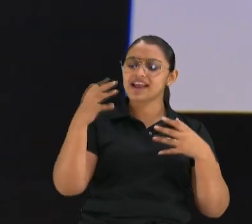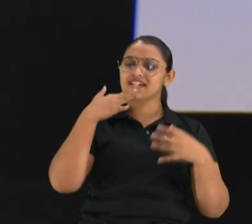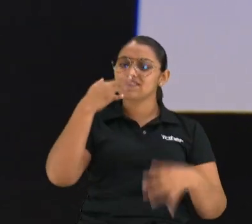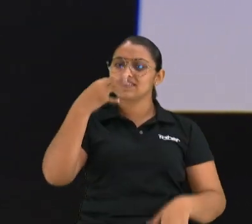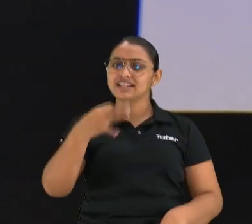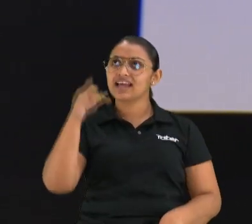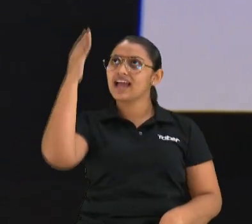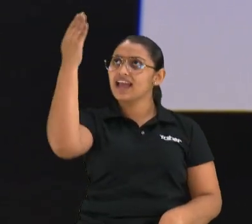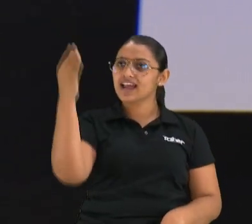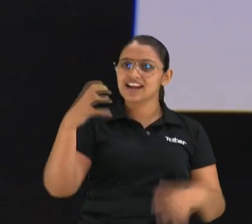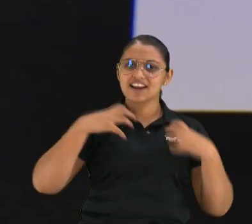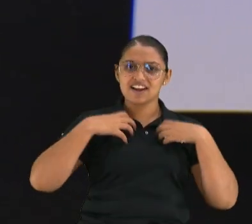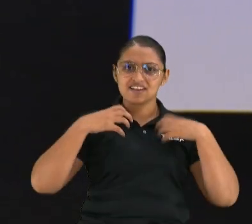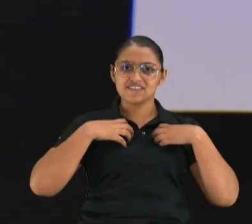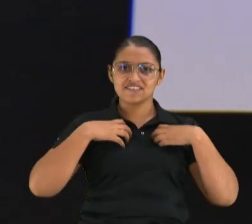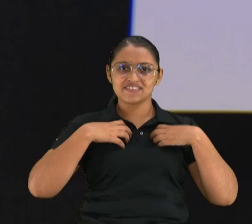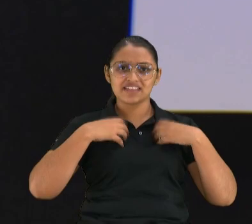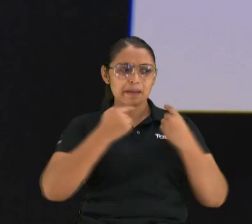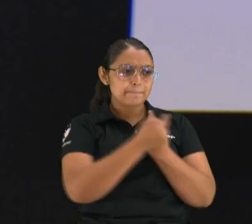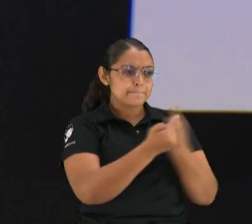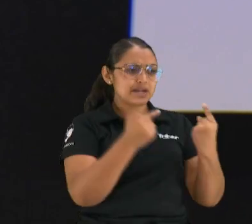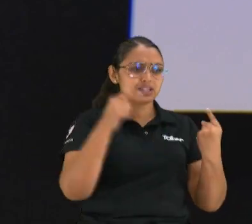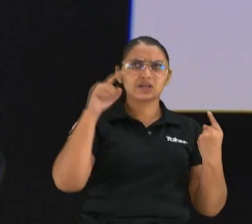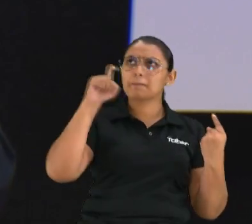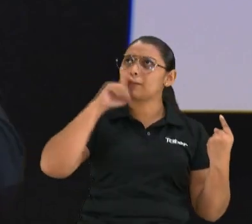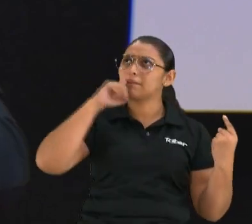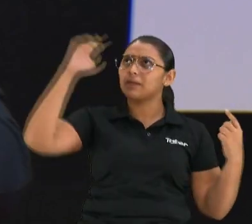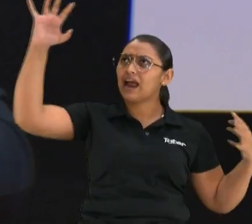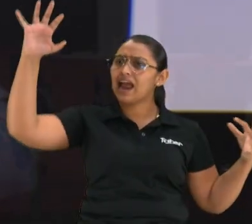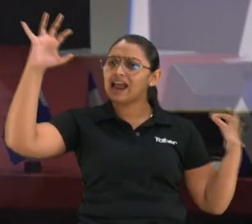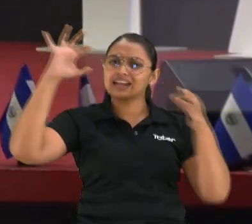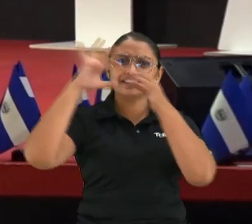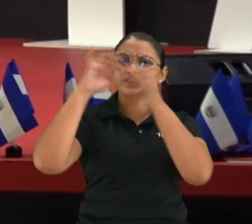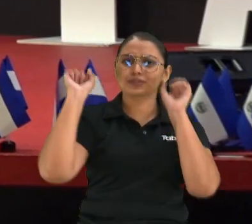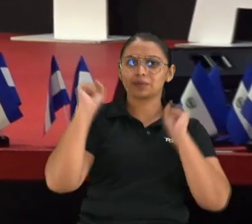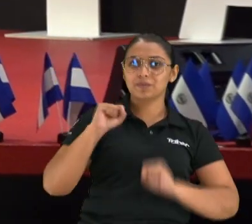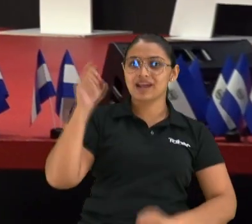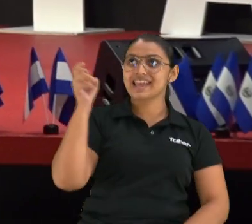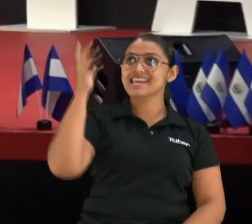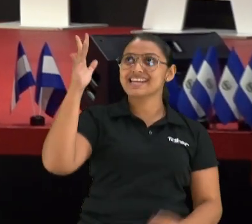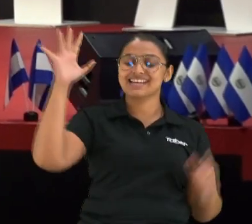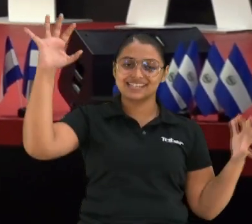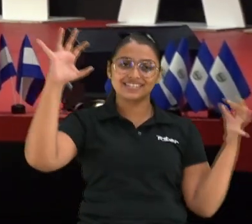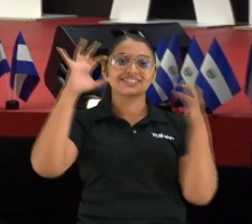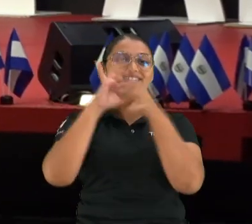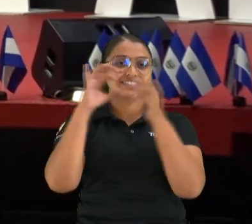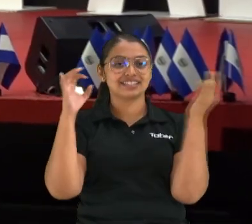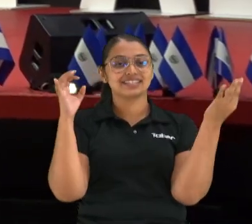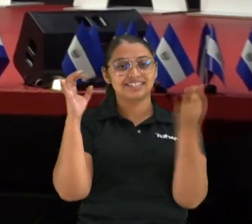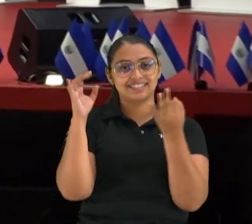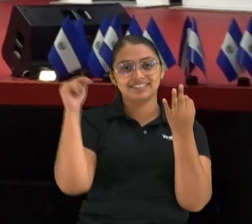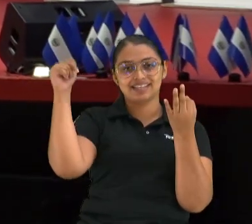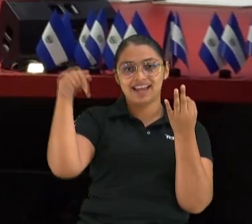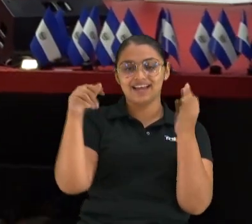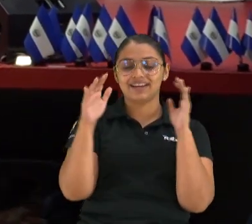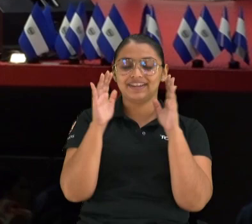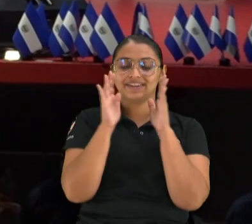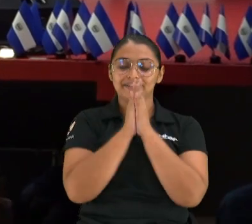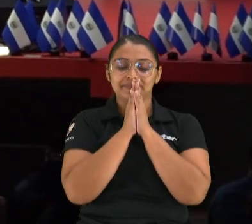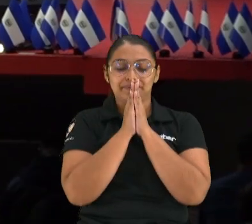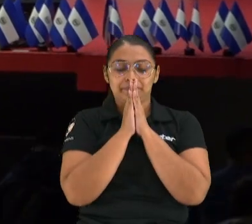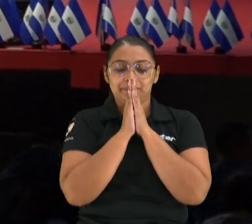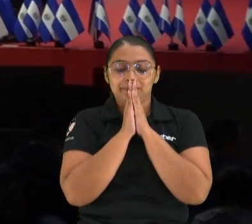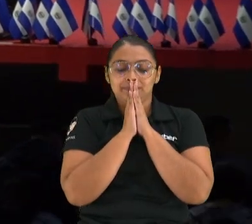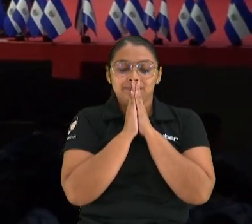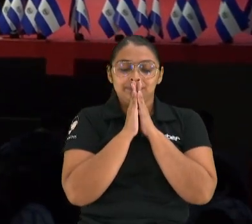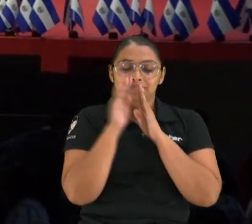vida y nadie llega al padre sino es por él el que tiene oídos por el que oiga Vamos a orar al Señor Gloria a Cristo padre